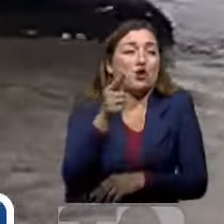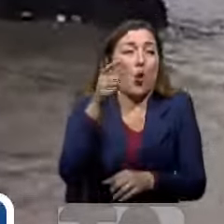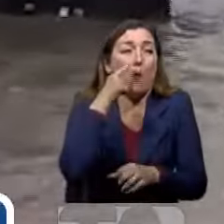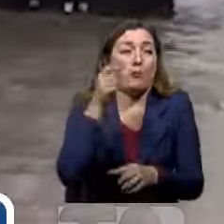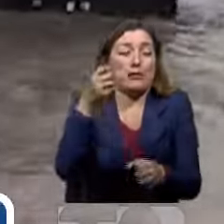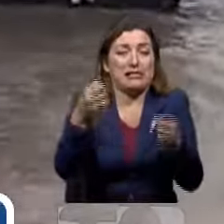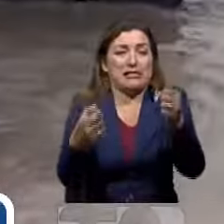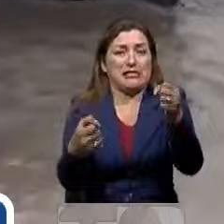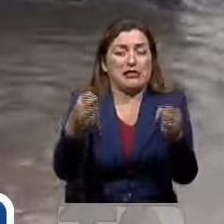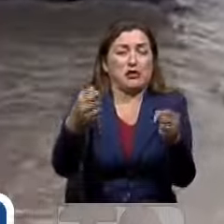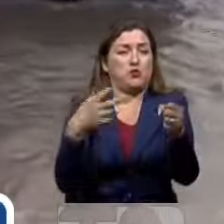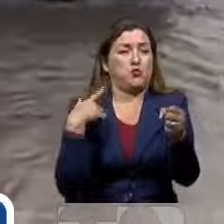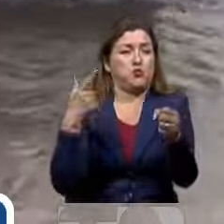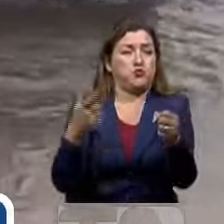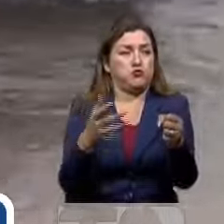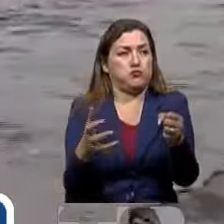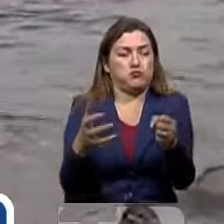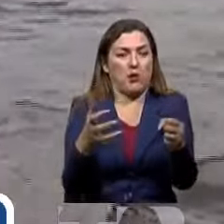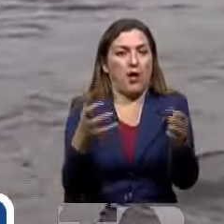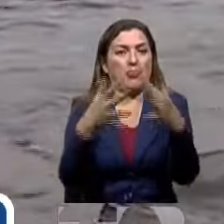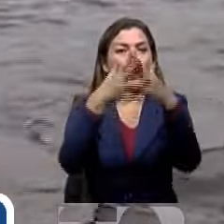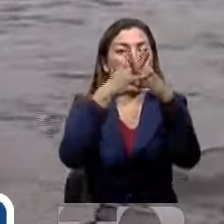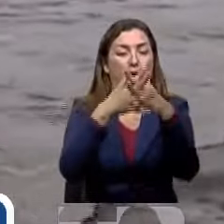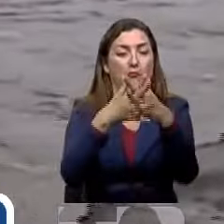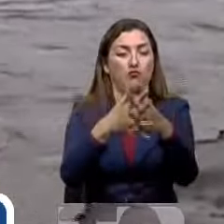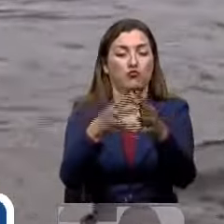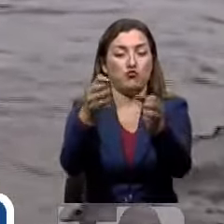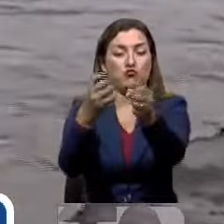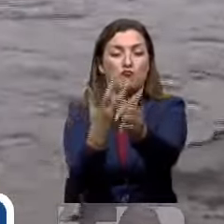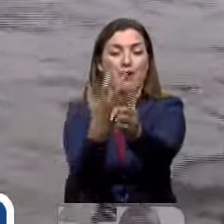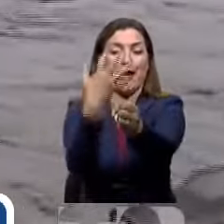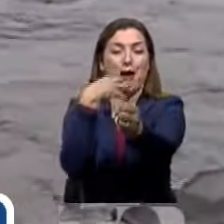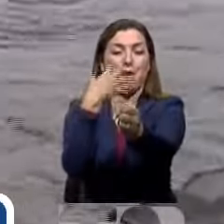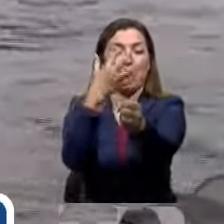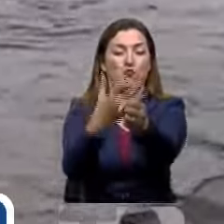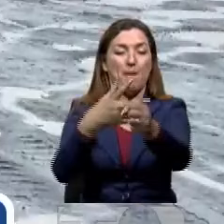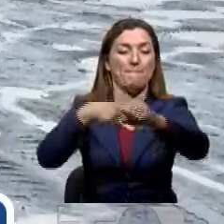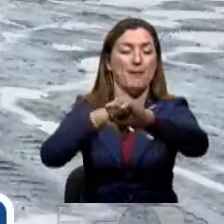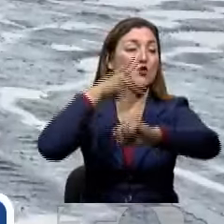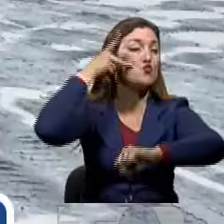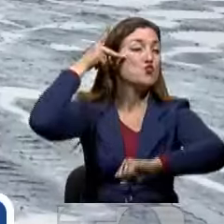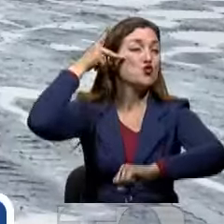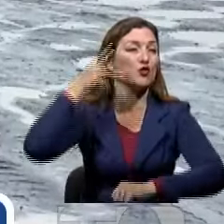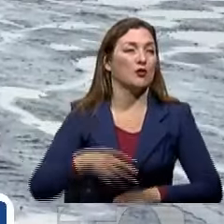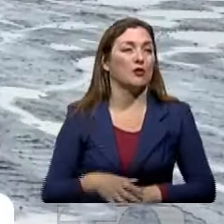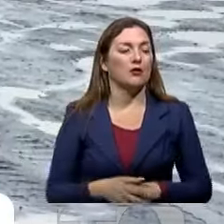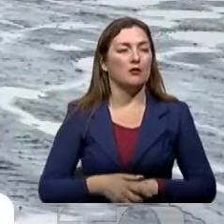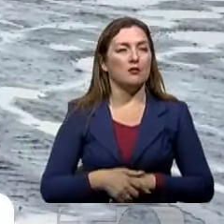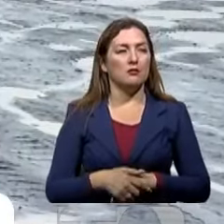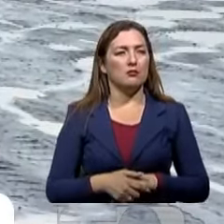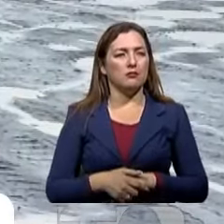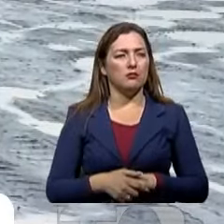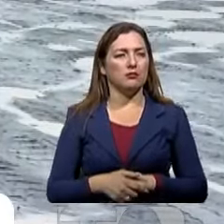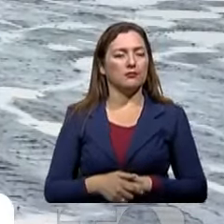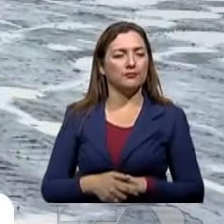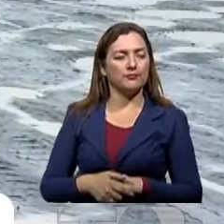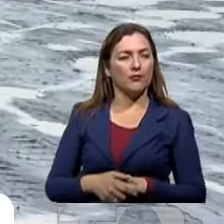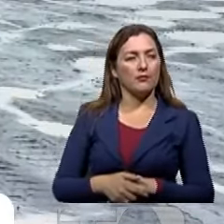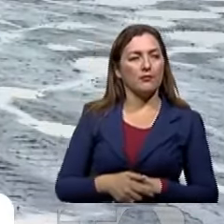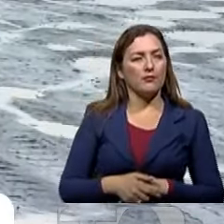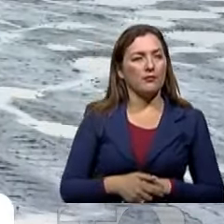quedó atrapado en medio de la corriente que se tomó el camino alterno en la ruta Macas-Puyo. Estuvo con miedo porque ya el caudal le quiso quebrar a la